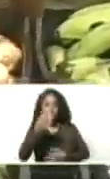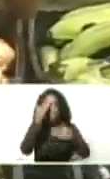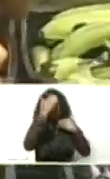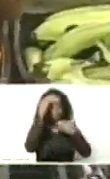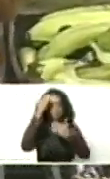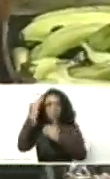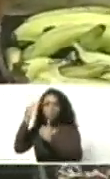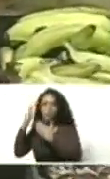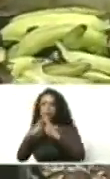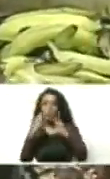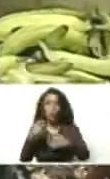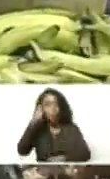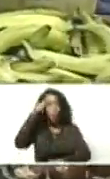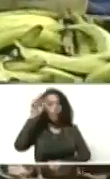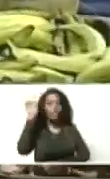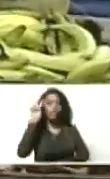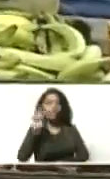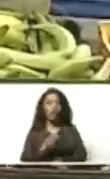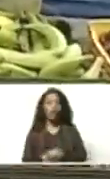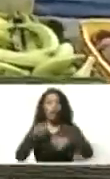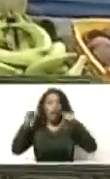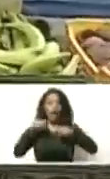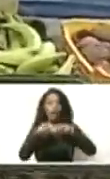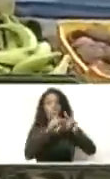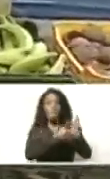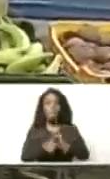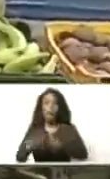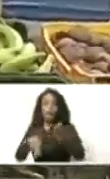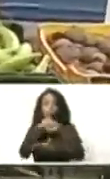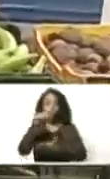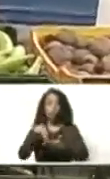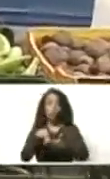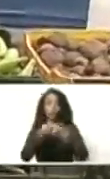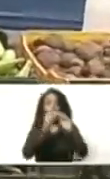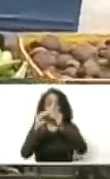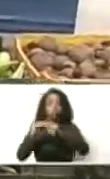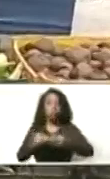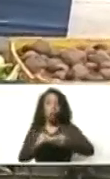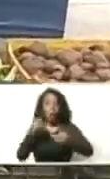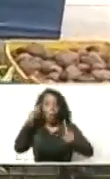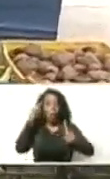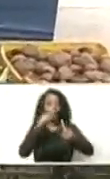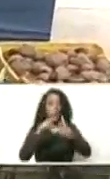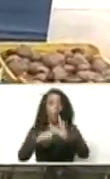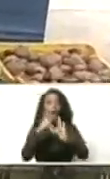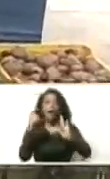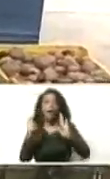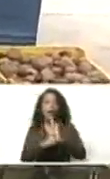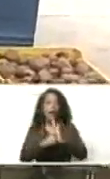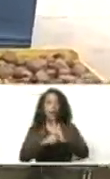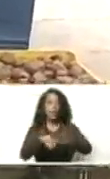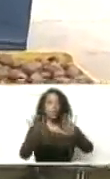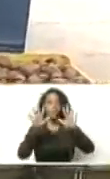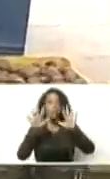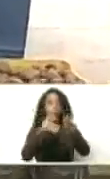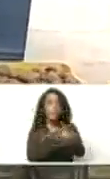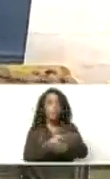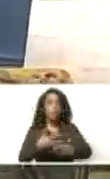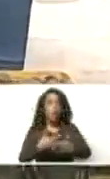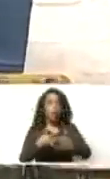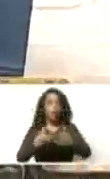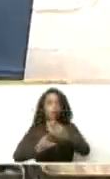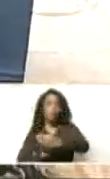todas y a todos. Saludos al pueblo venezolano. Este es el Plan Nacional de Reforestación. La meta general son 10 millones de